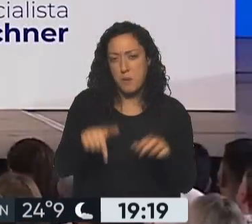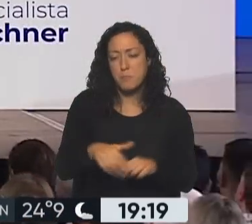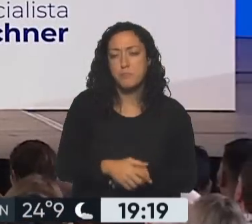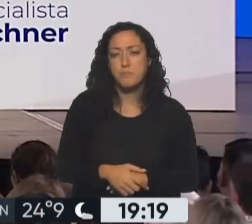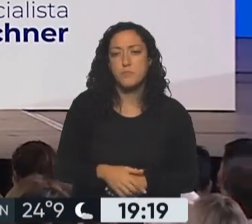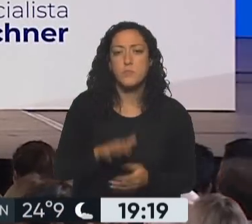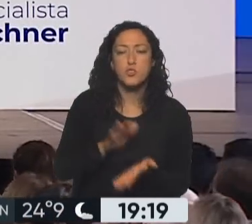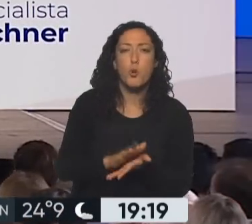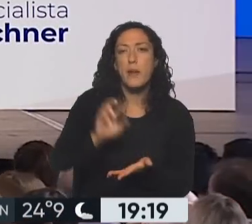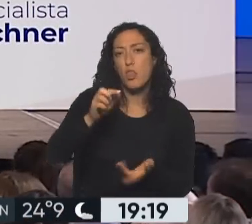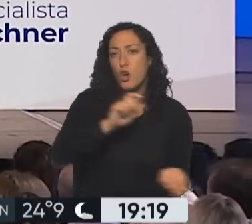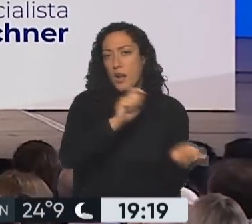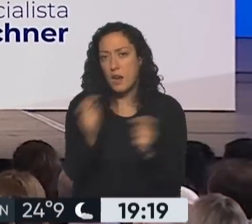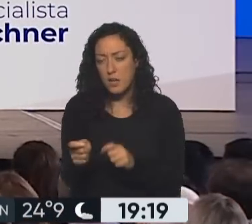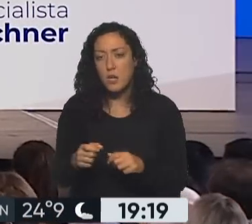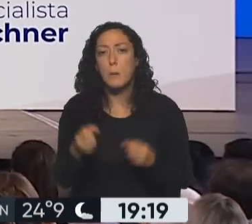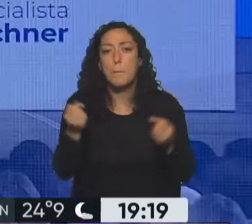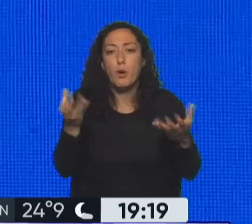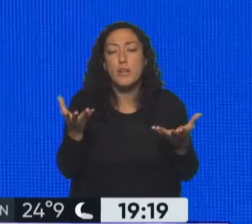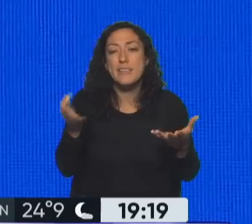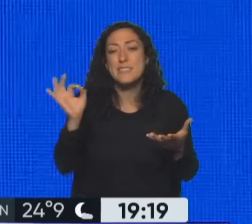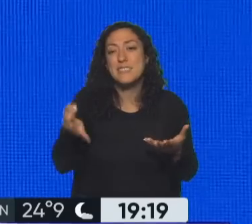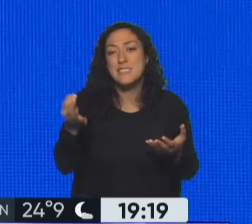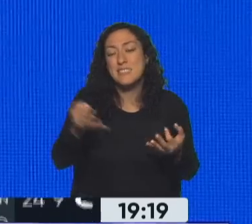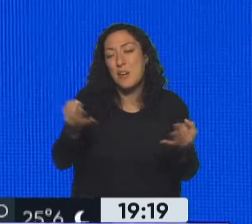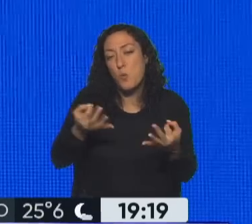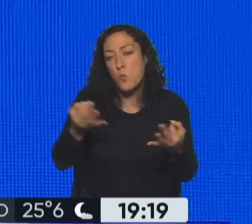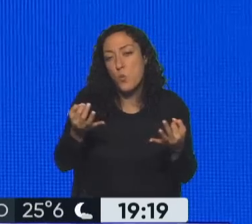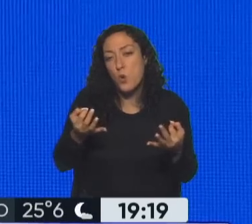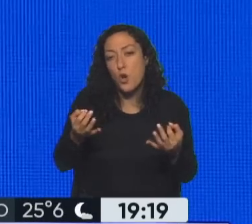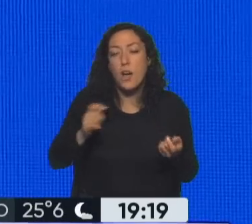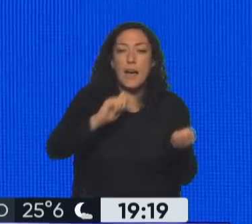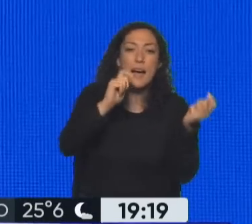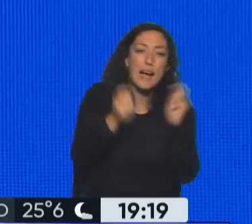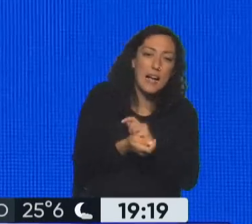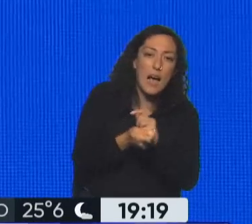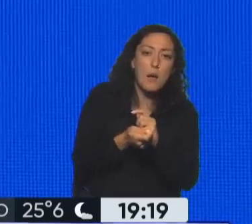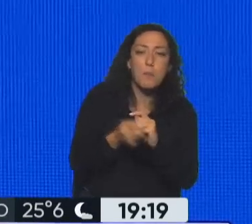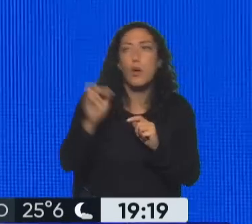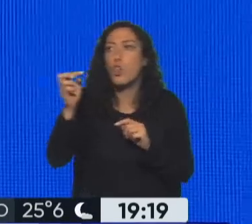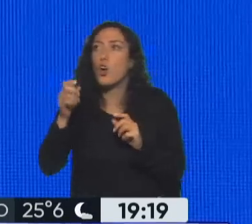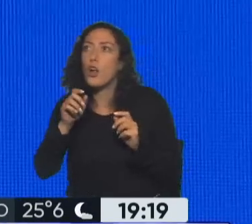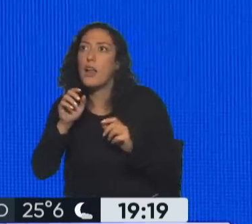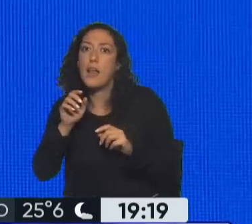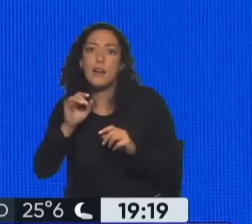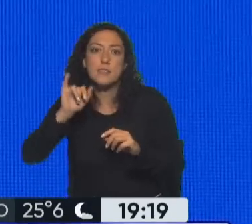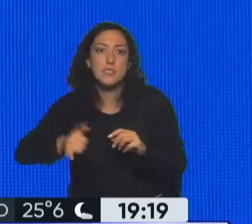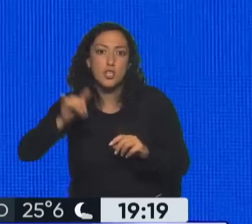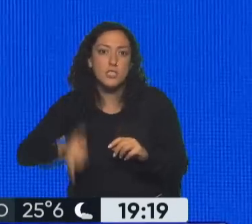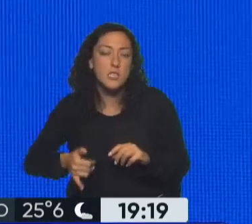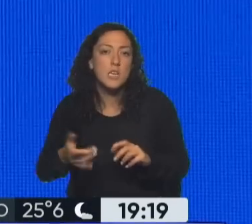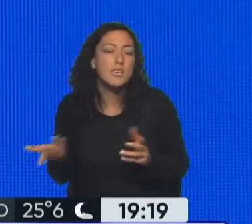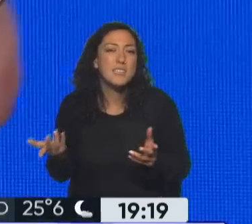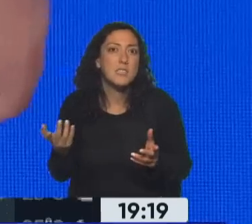esta dolarización, porque seguramente va a decir que la convertibilidad no es igual que la dolarización. Claro, no, claro, es mucho peor la